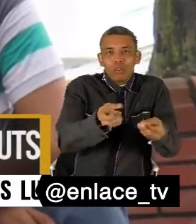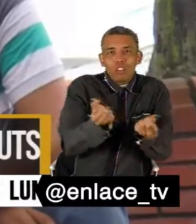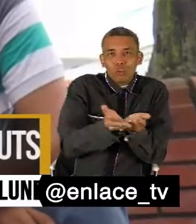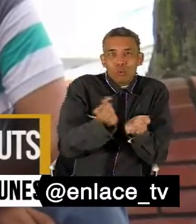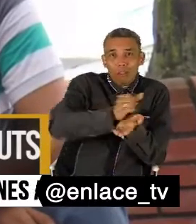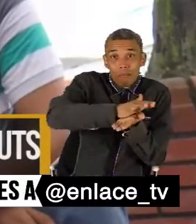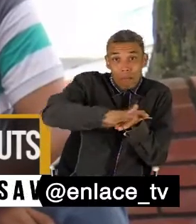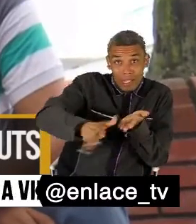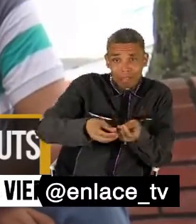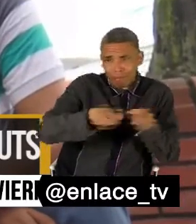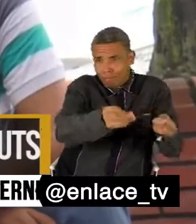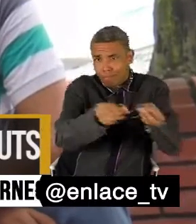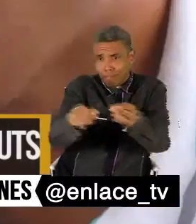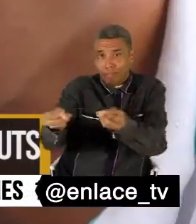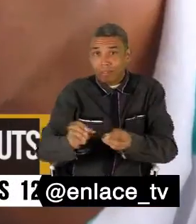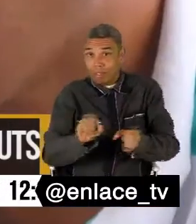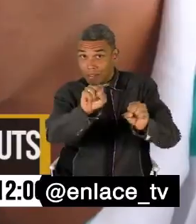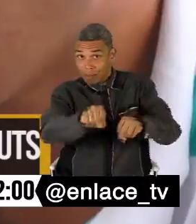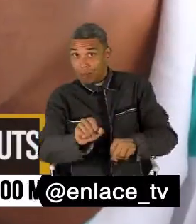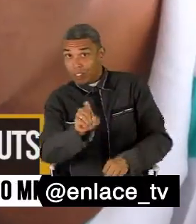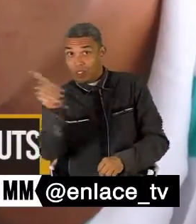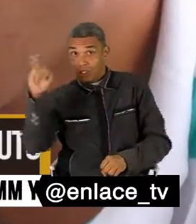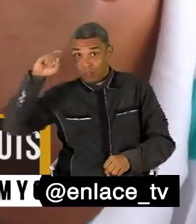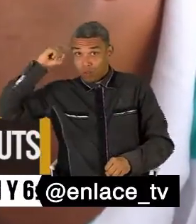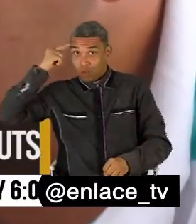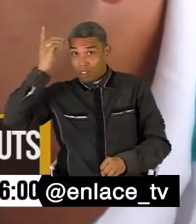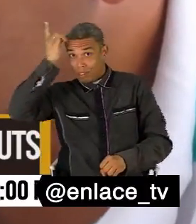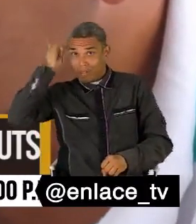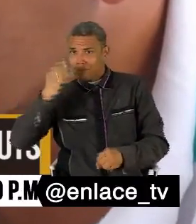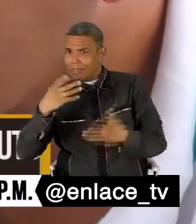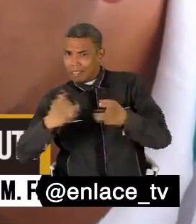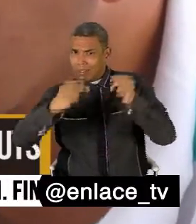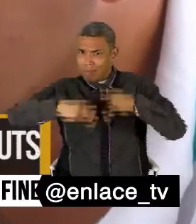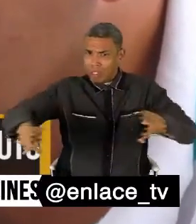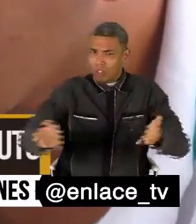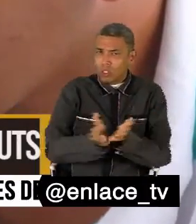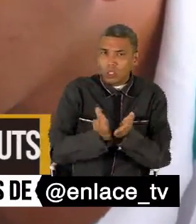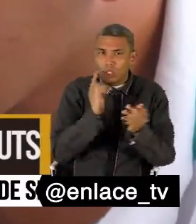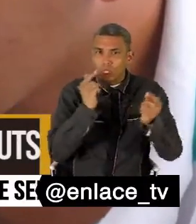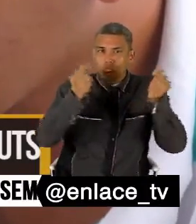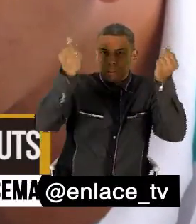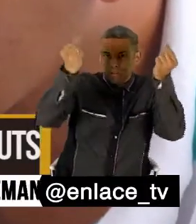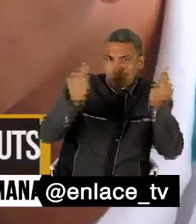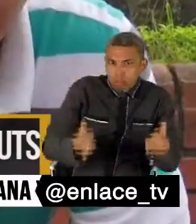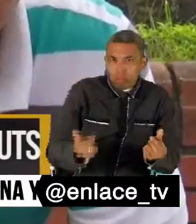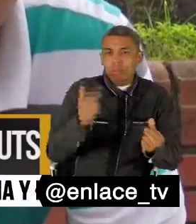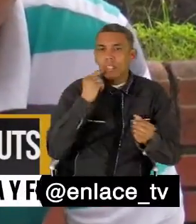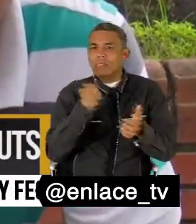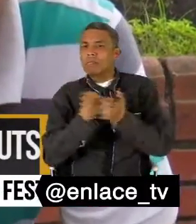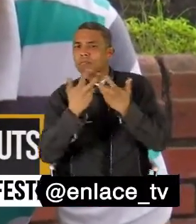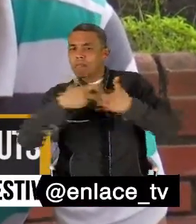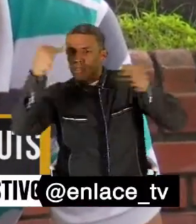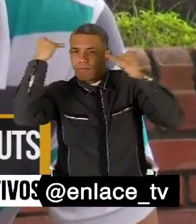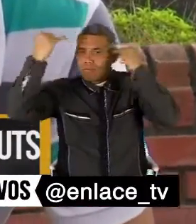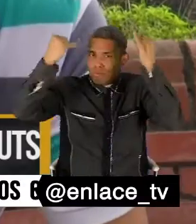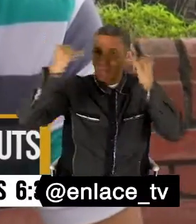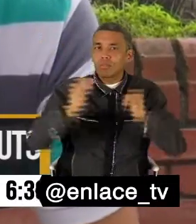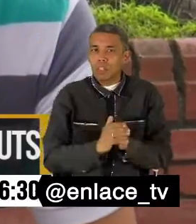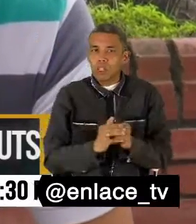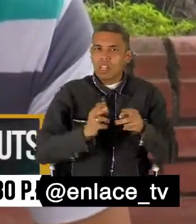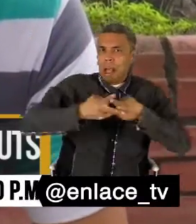los jóvenes a acceder a las becas otorgadas por el gobierno local en contabilidad financiera, gestión empresarial, operación y